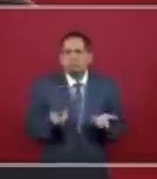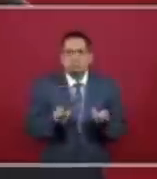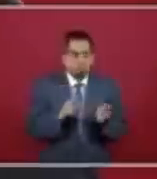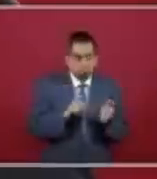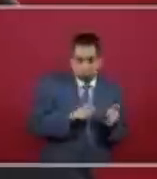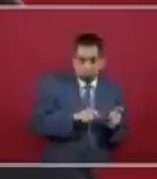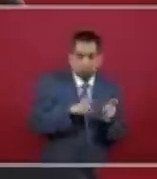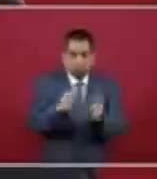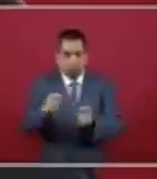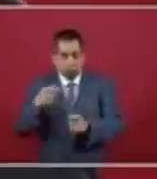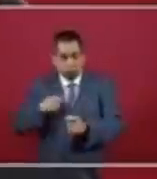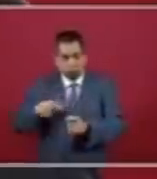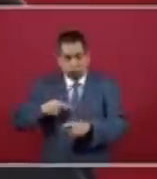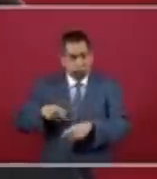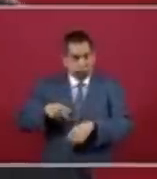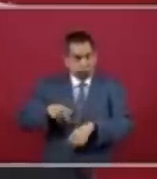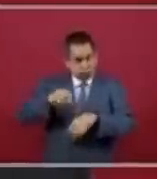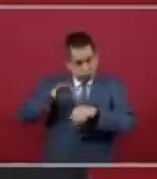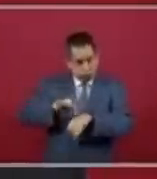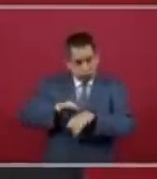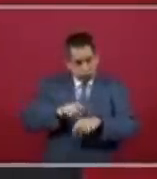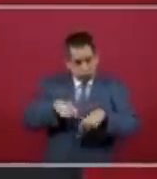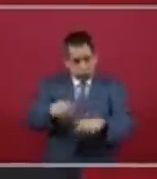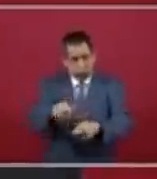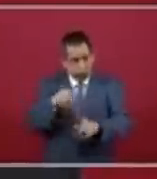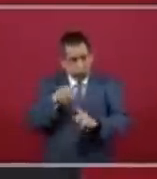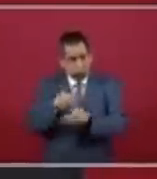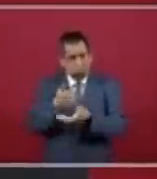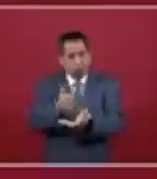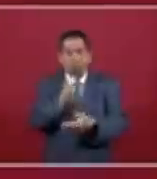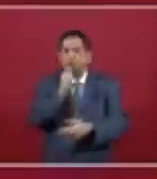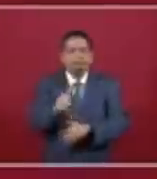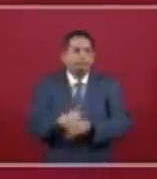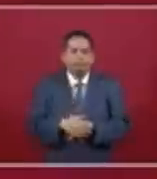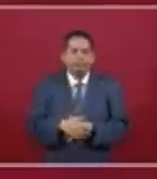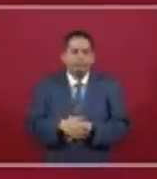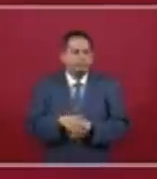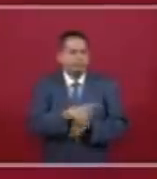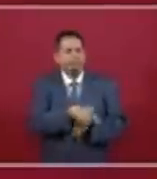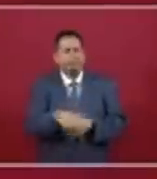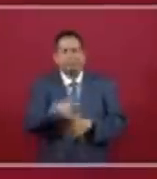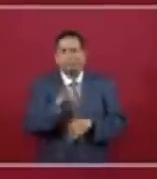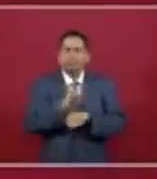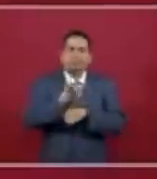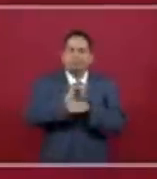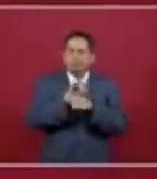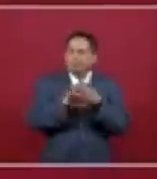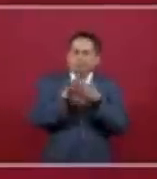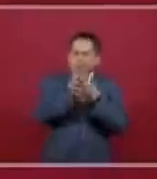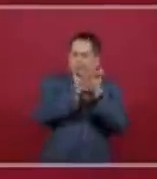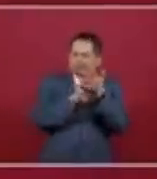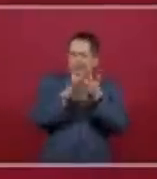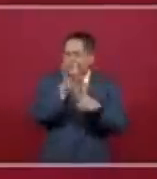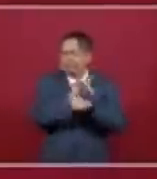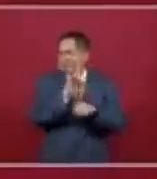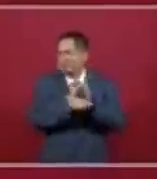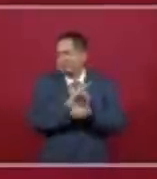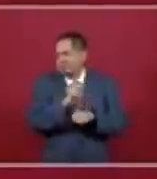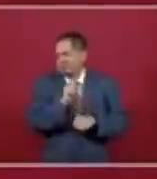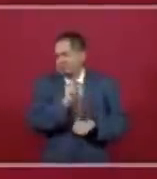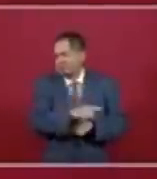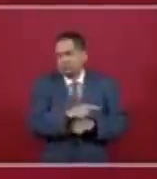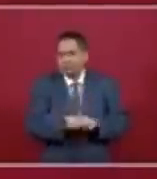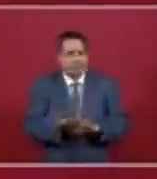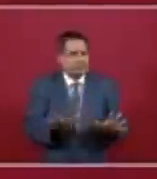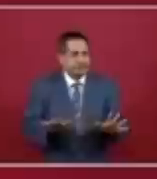llegaba al beneficiario, era una pantalla nada más, una simulación, y